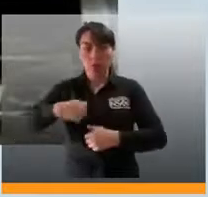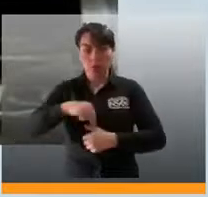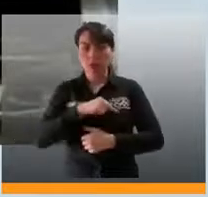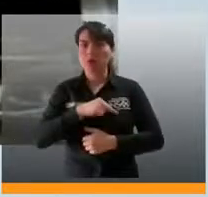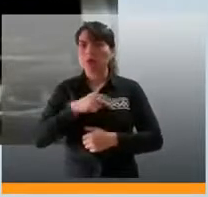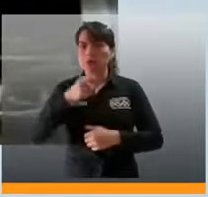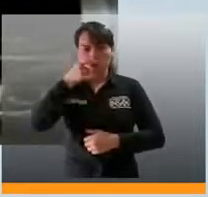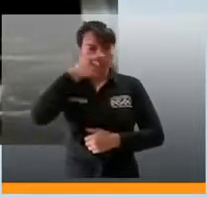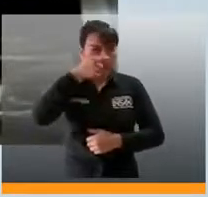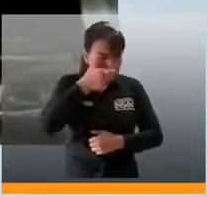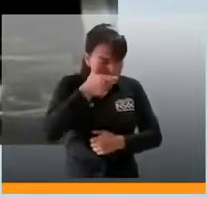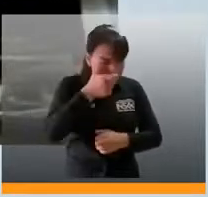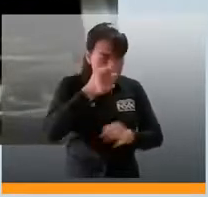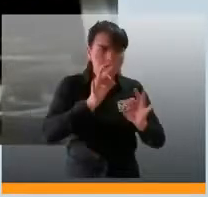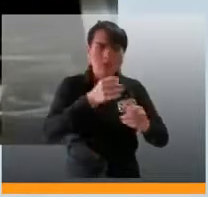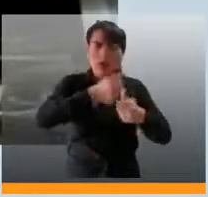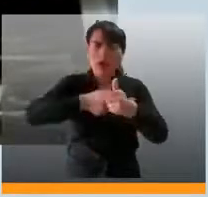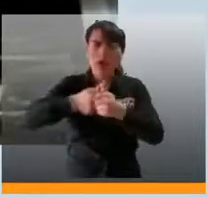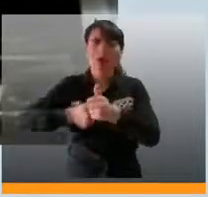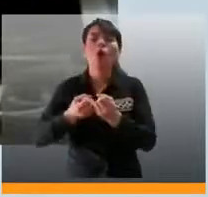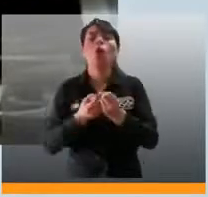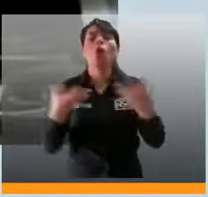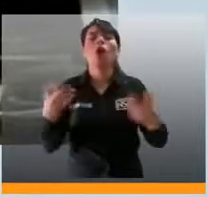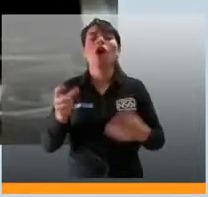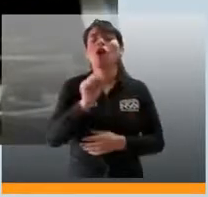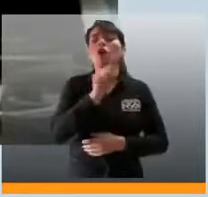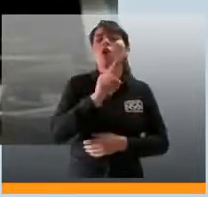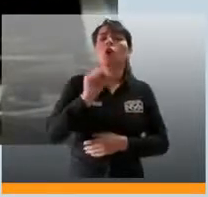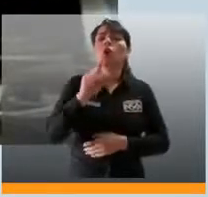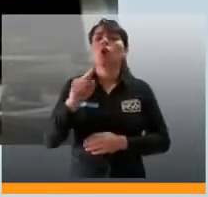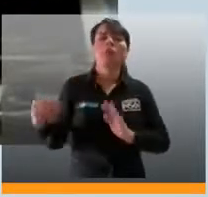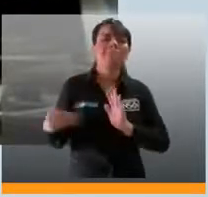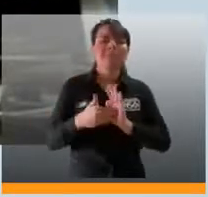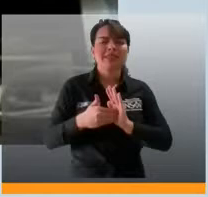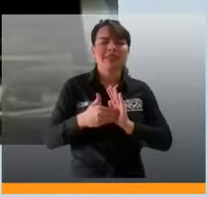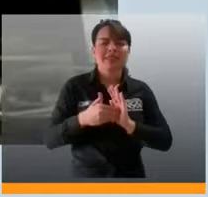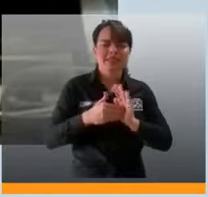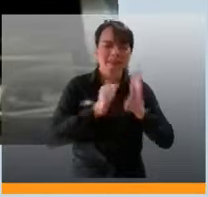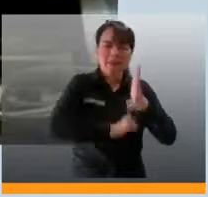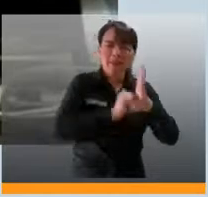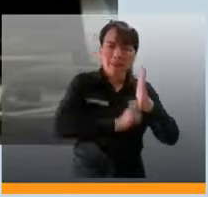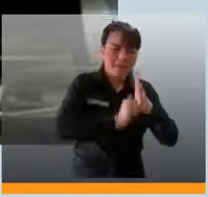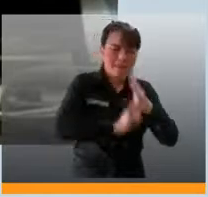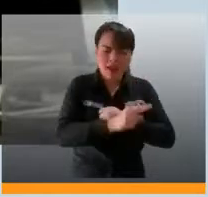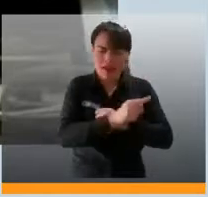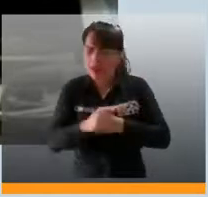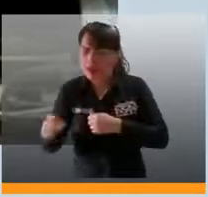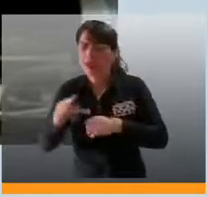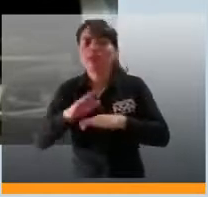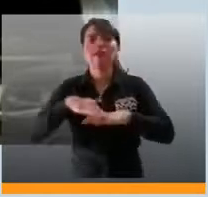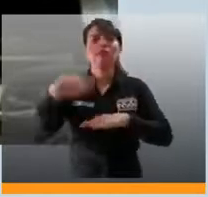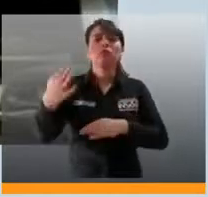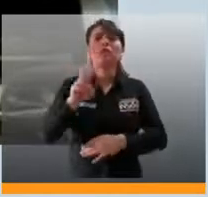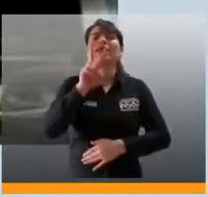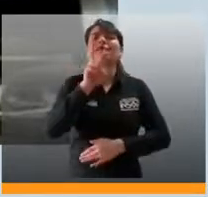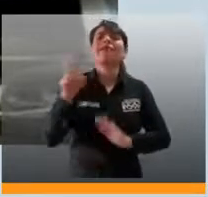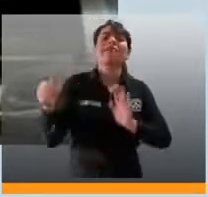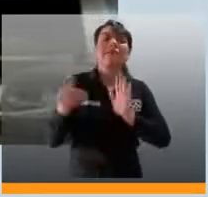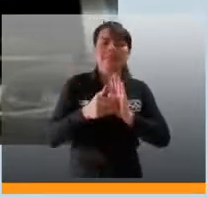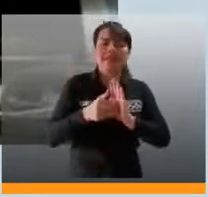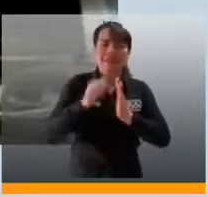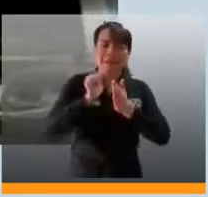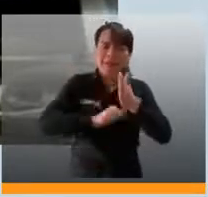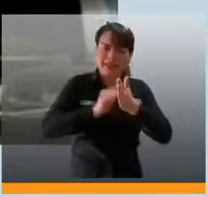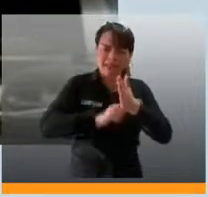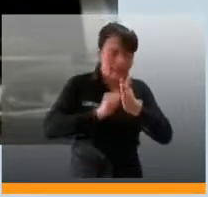exhaustiva de 11.000 asignaturas y pasamos a 7.000 asignaturas. Allí